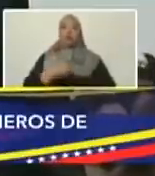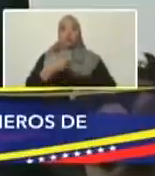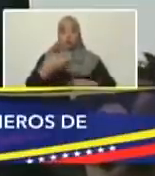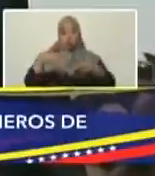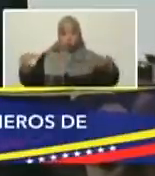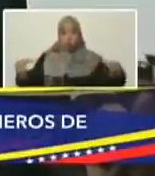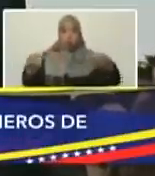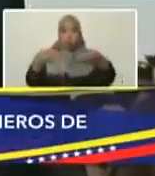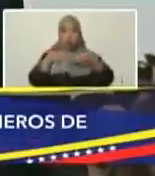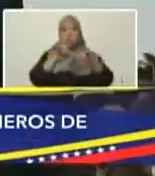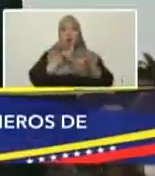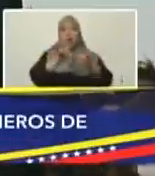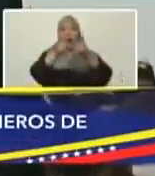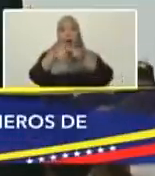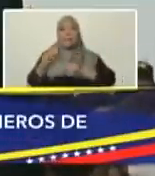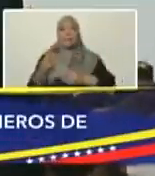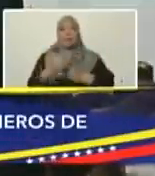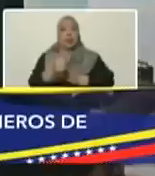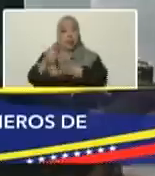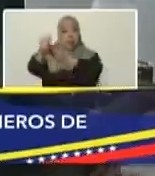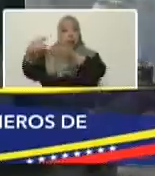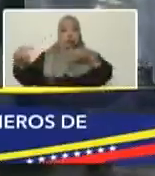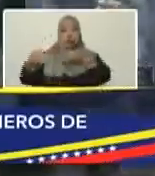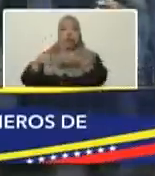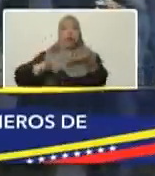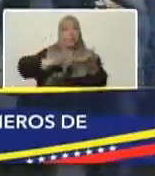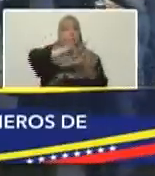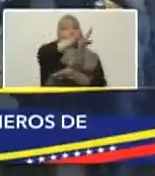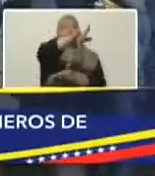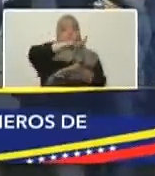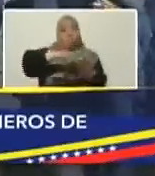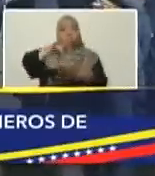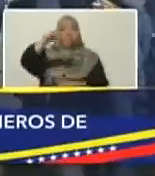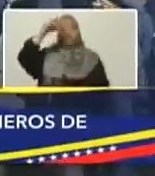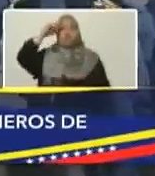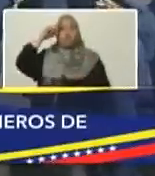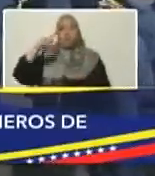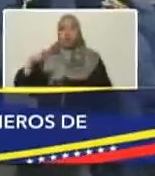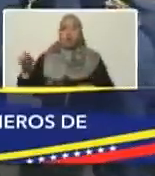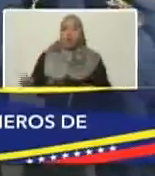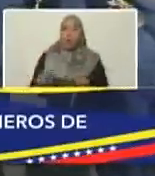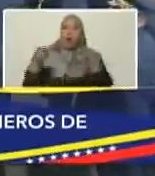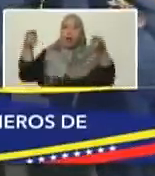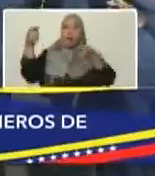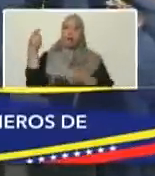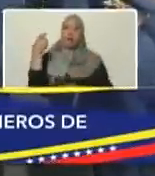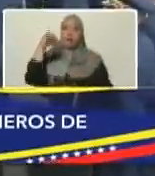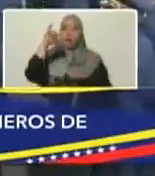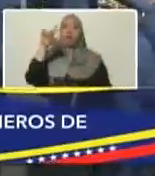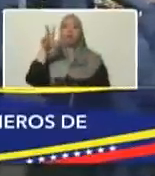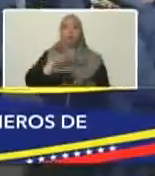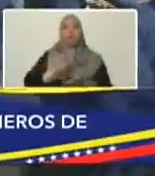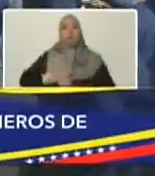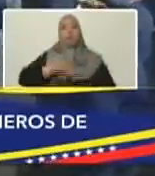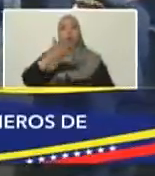división de nuestra gloriosa aviación militar bolivariana.